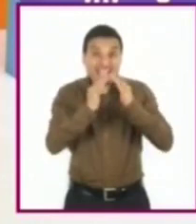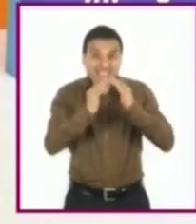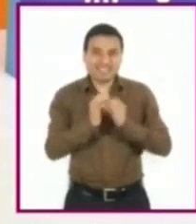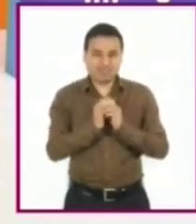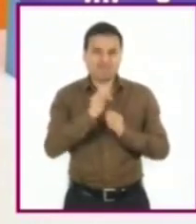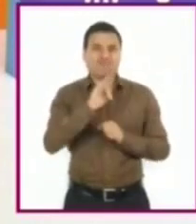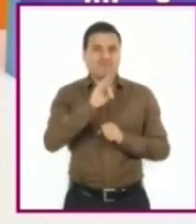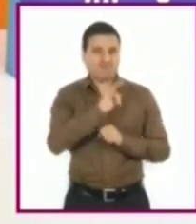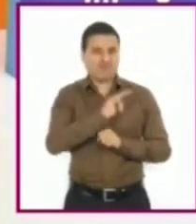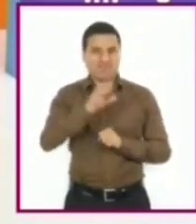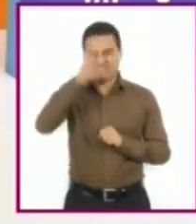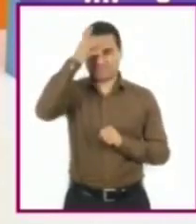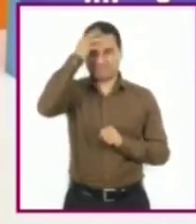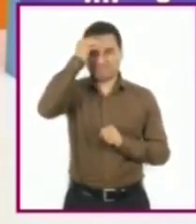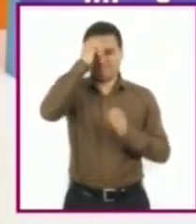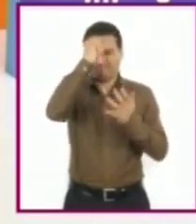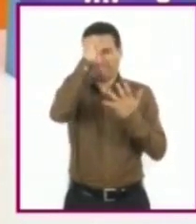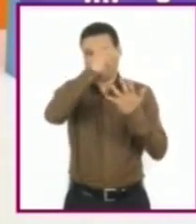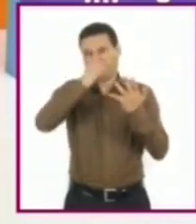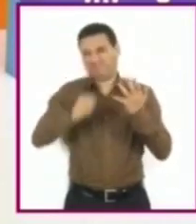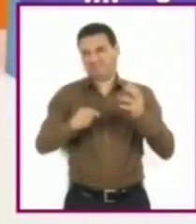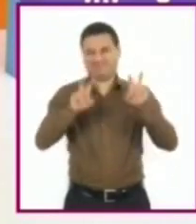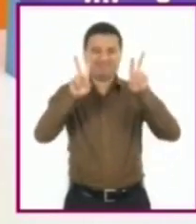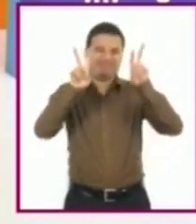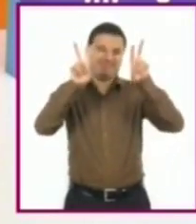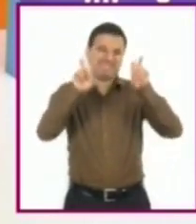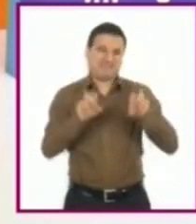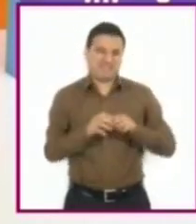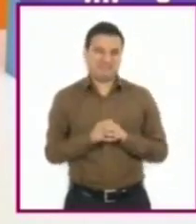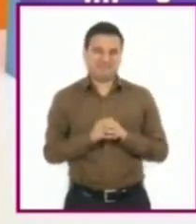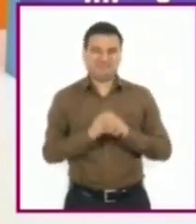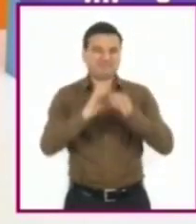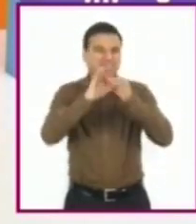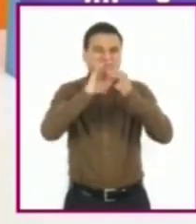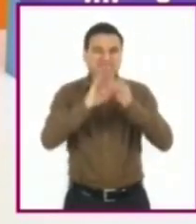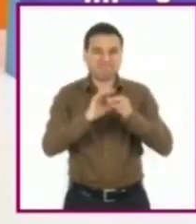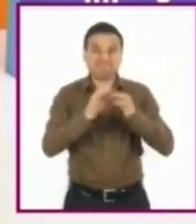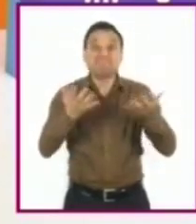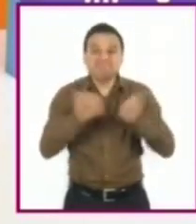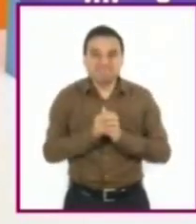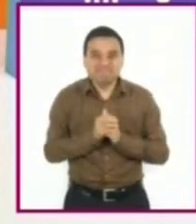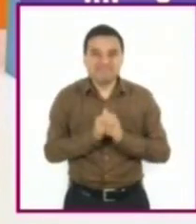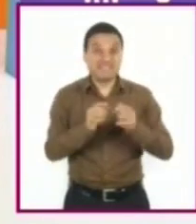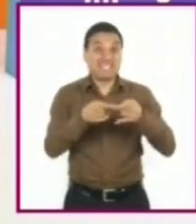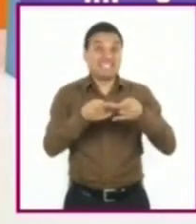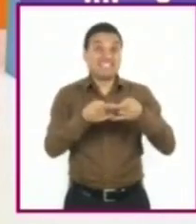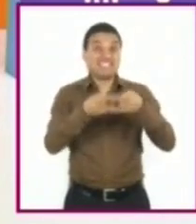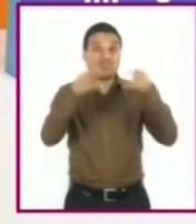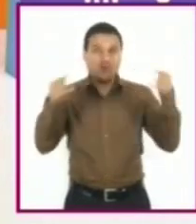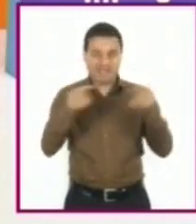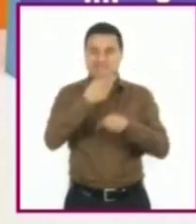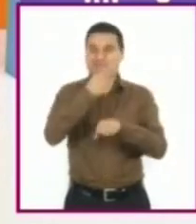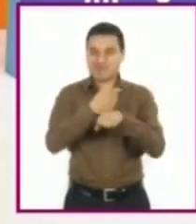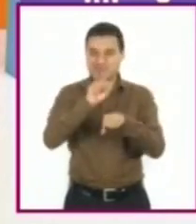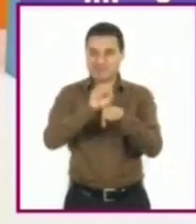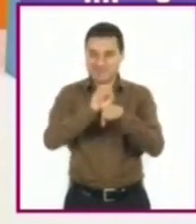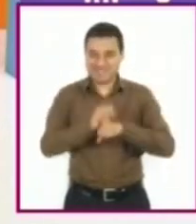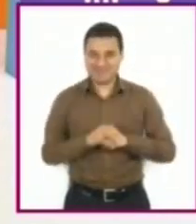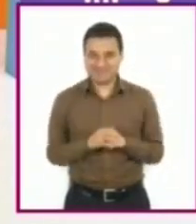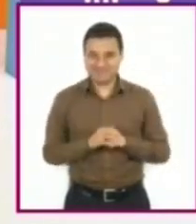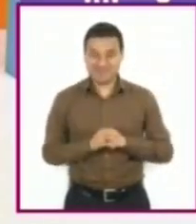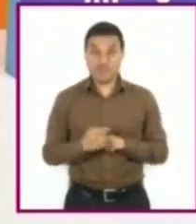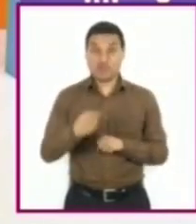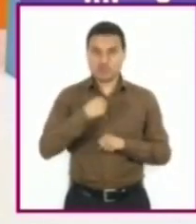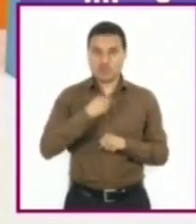posibilidad de adquirir conocimientos sobre temas correspondientes a la asignatura de Historia de primer grado de secundaria. Yo